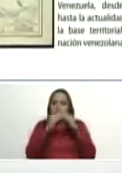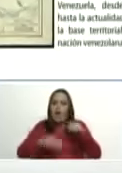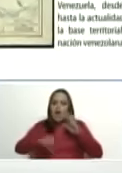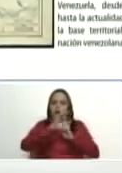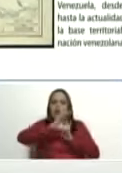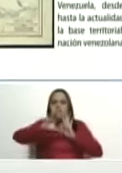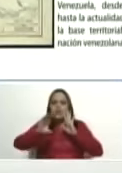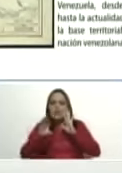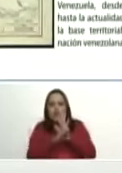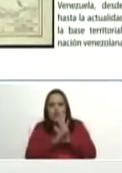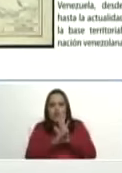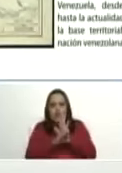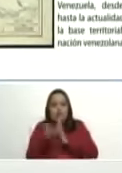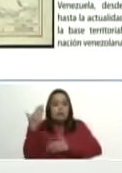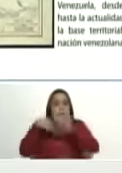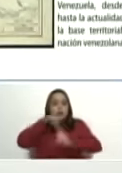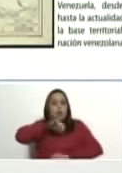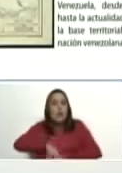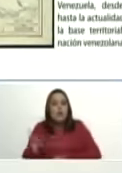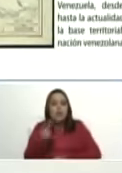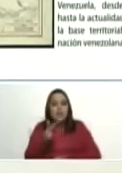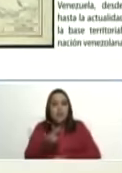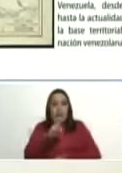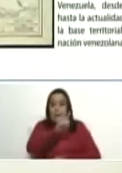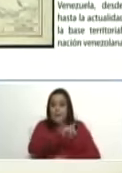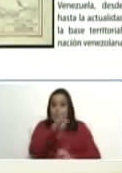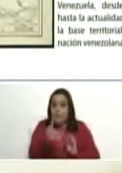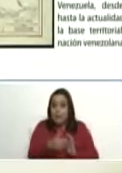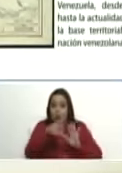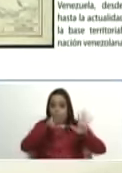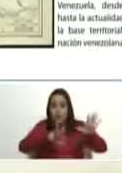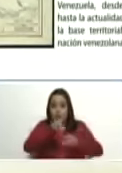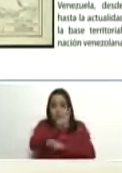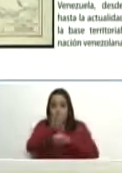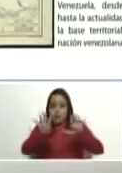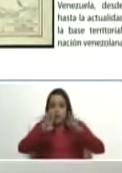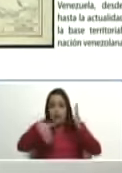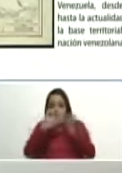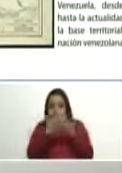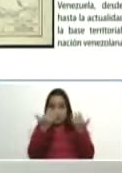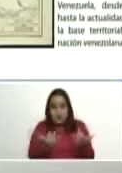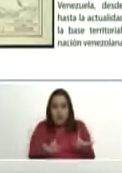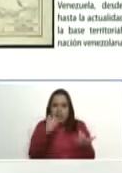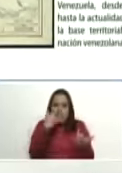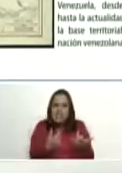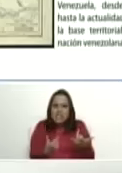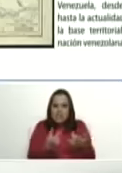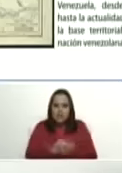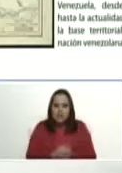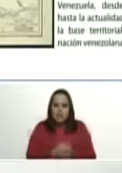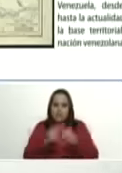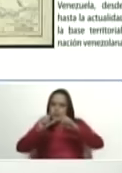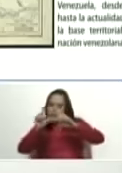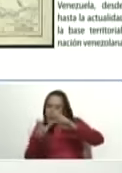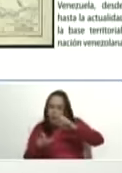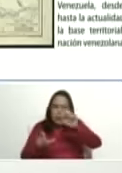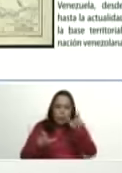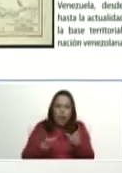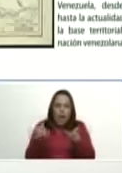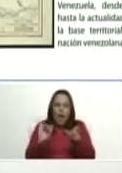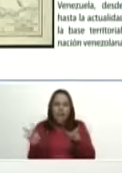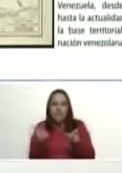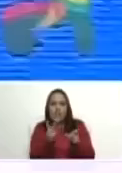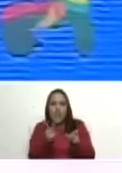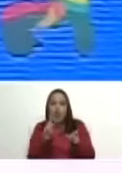de Venezuela, de ahí en adelante, de 1819 en adelante, dicen, cuando definen el territorio, para decirlo claramente,